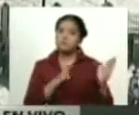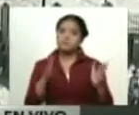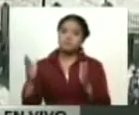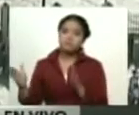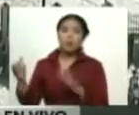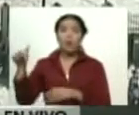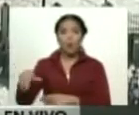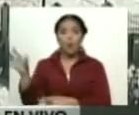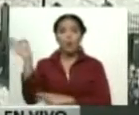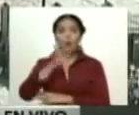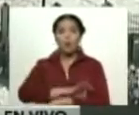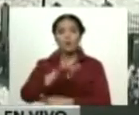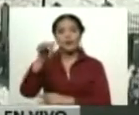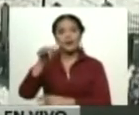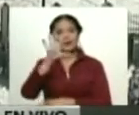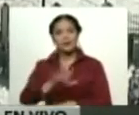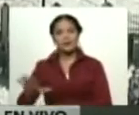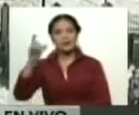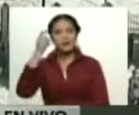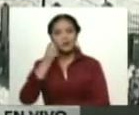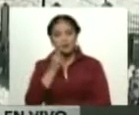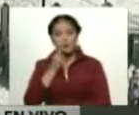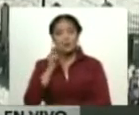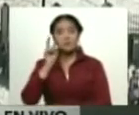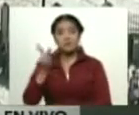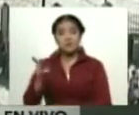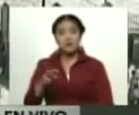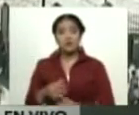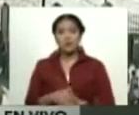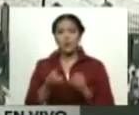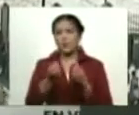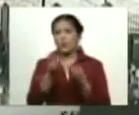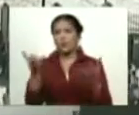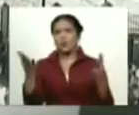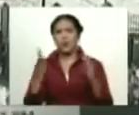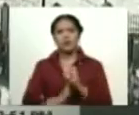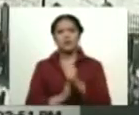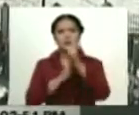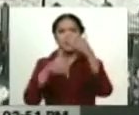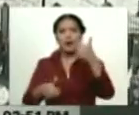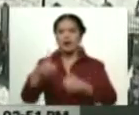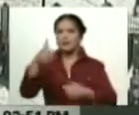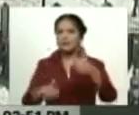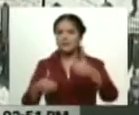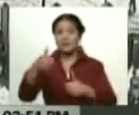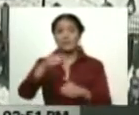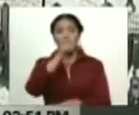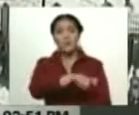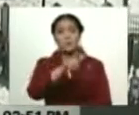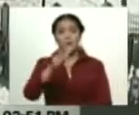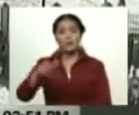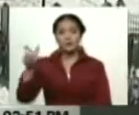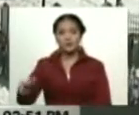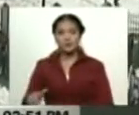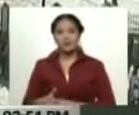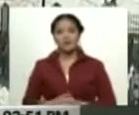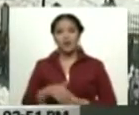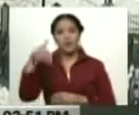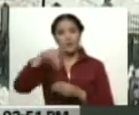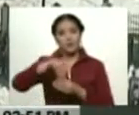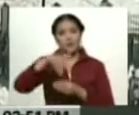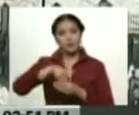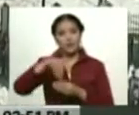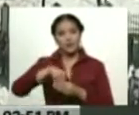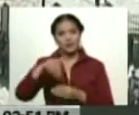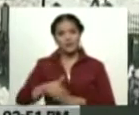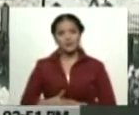sucediendo el día de hoy acá en el oeste de la ciudad de Caracas, donde hemos visto numerosos dirigentes, candidatos y personalidades sufragando y